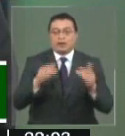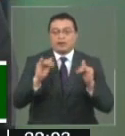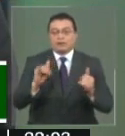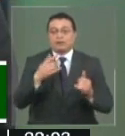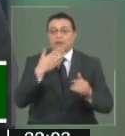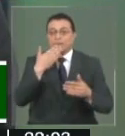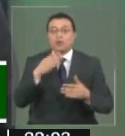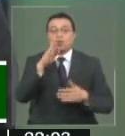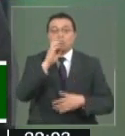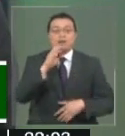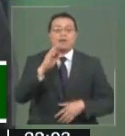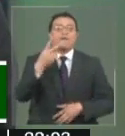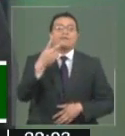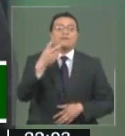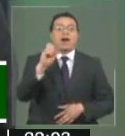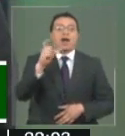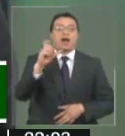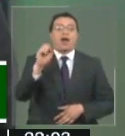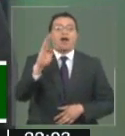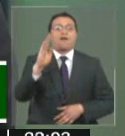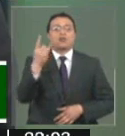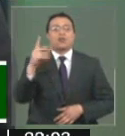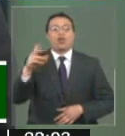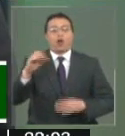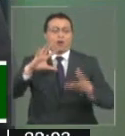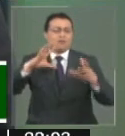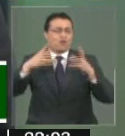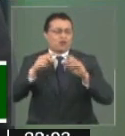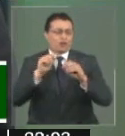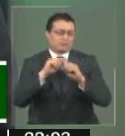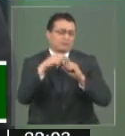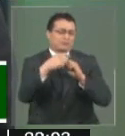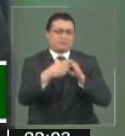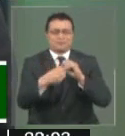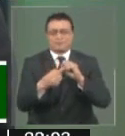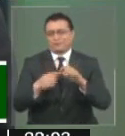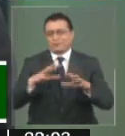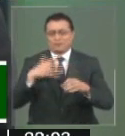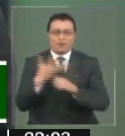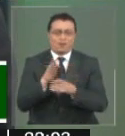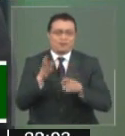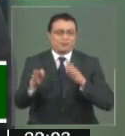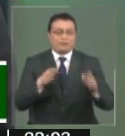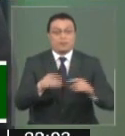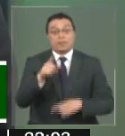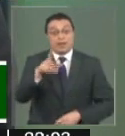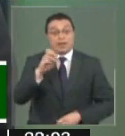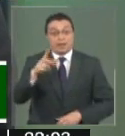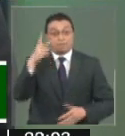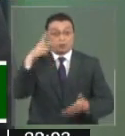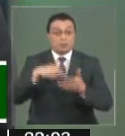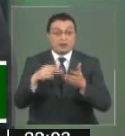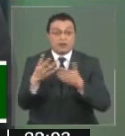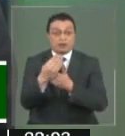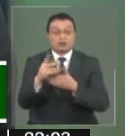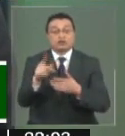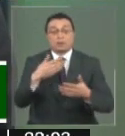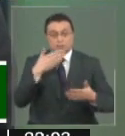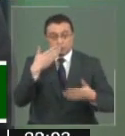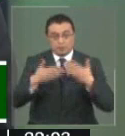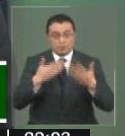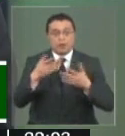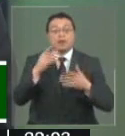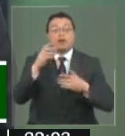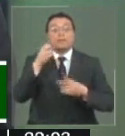Te dicen vagabundo por el mundo, ¿ah? Vagabundo por el mundo, sí, soy yo. Sí, y el 2014 empezó a promocionar el